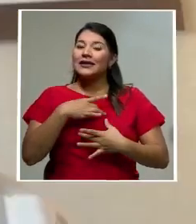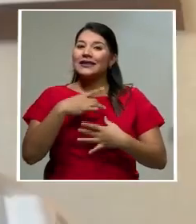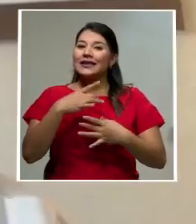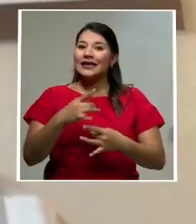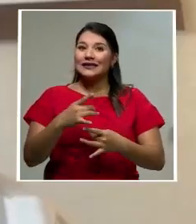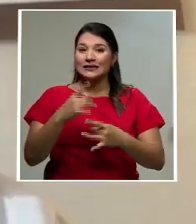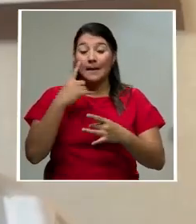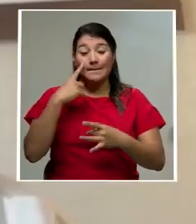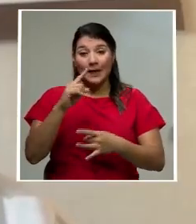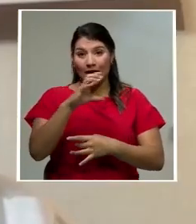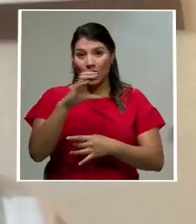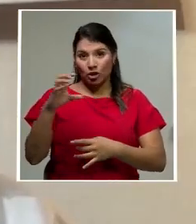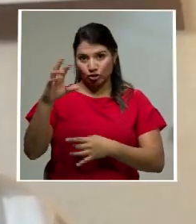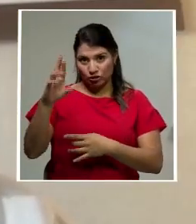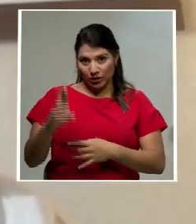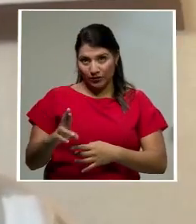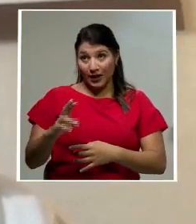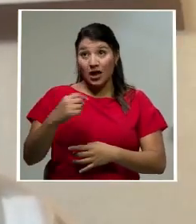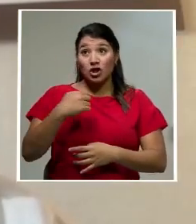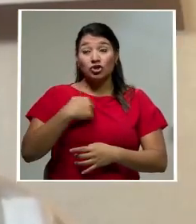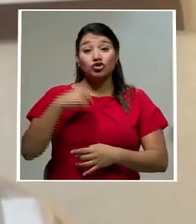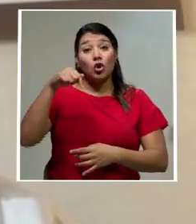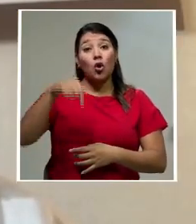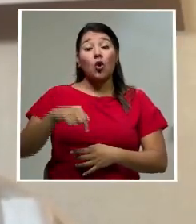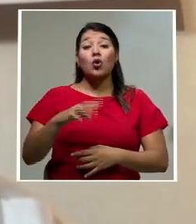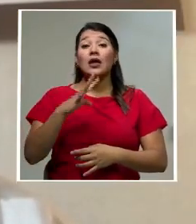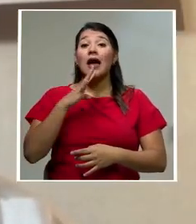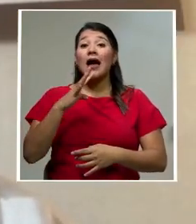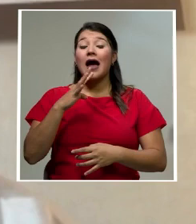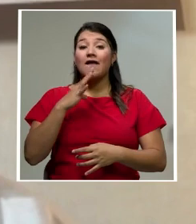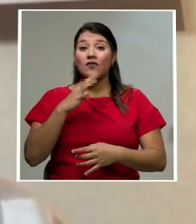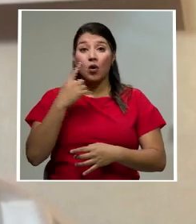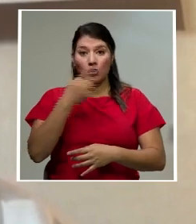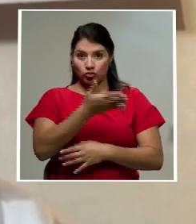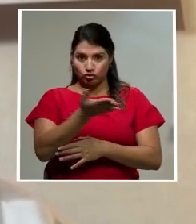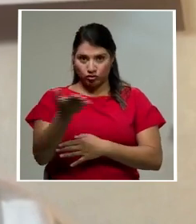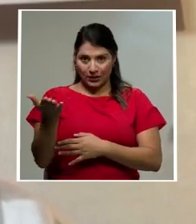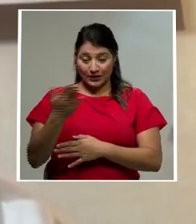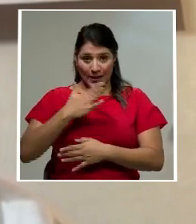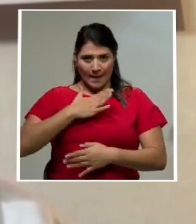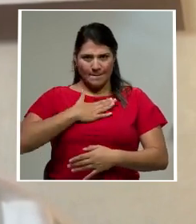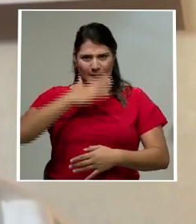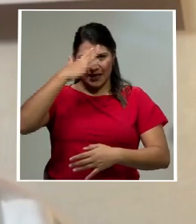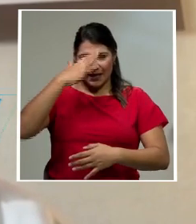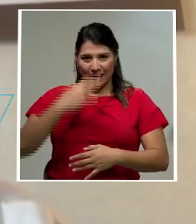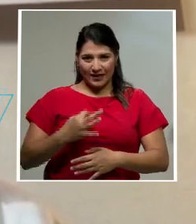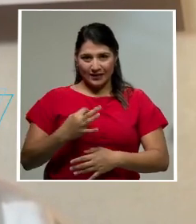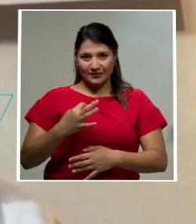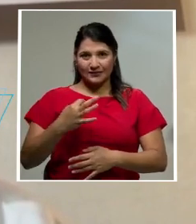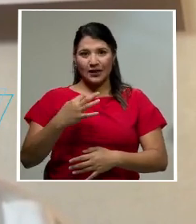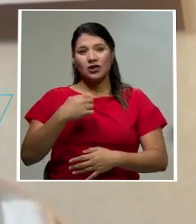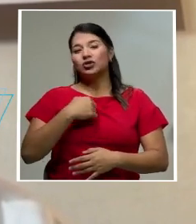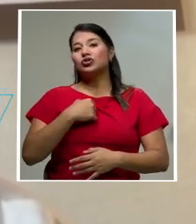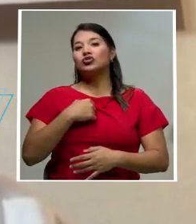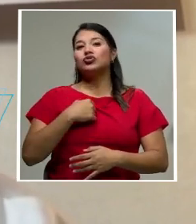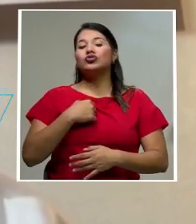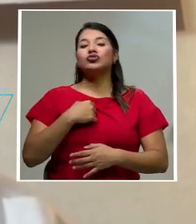país. Yo hoy me dirijo a ustedes en mi firme convicción no partidista a nivel